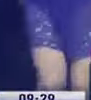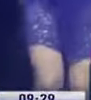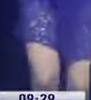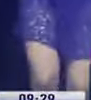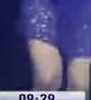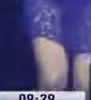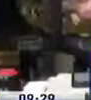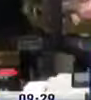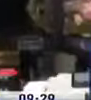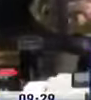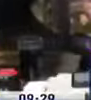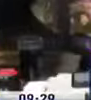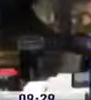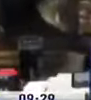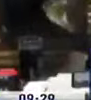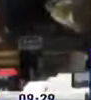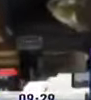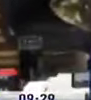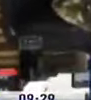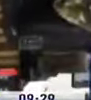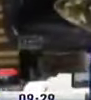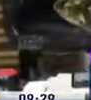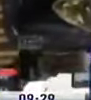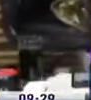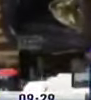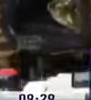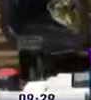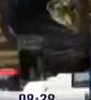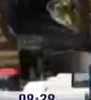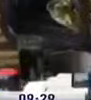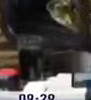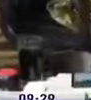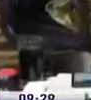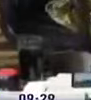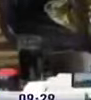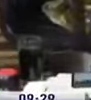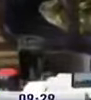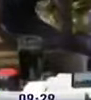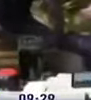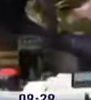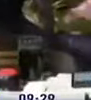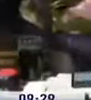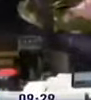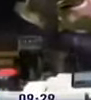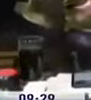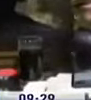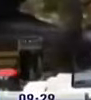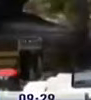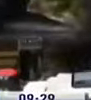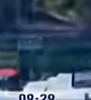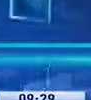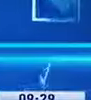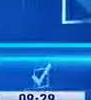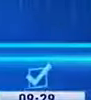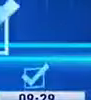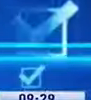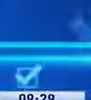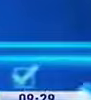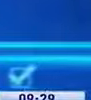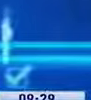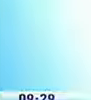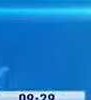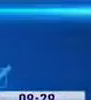le trata de morder a Lucía Méndez. ¿Qué habrá hecho Lucía Méndez? Eso y más en el fantástico mundo del espectáculo. Ya venimos.